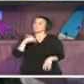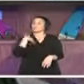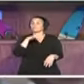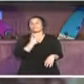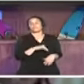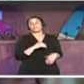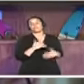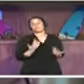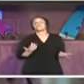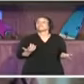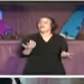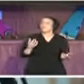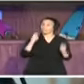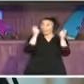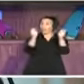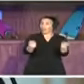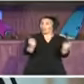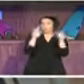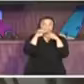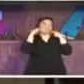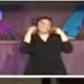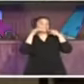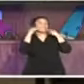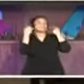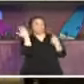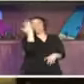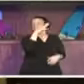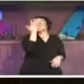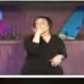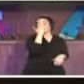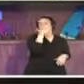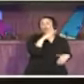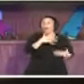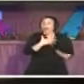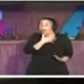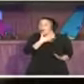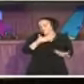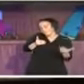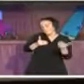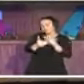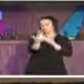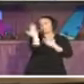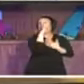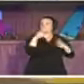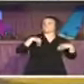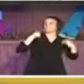poder hacer reír, y el carnaval ahora me espera. Si